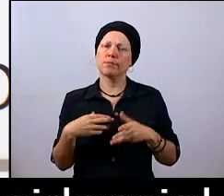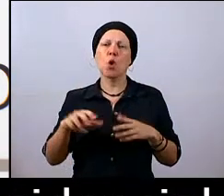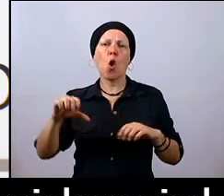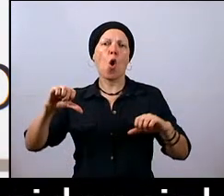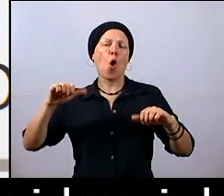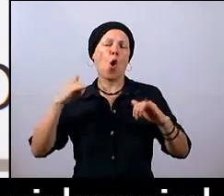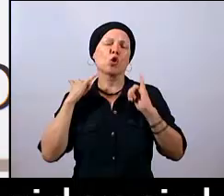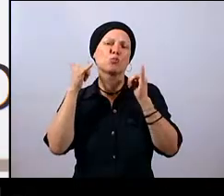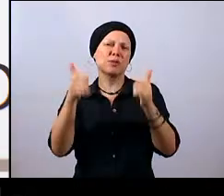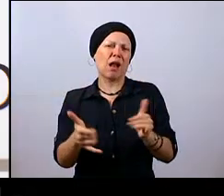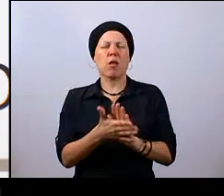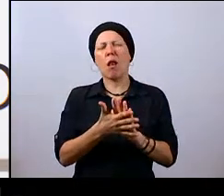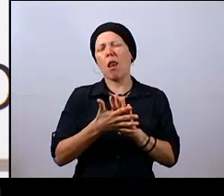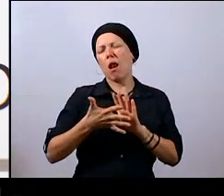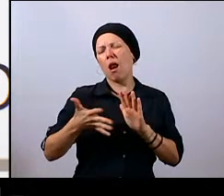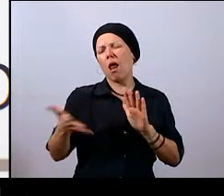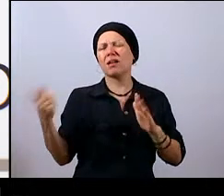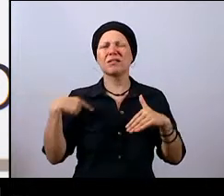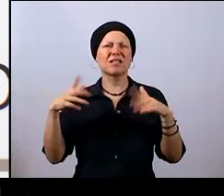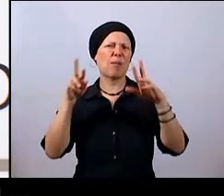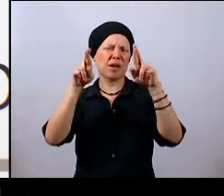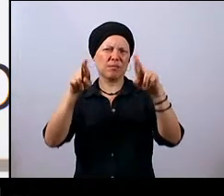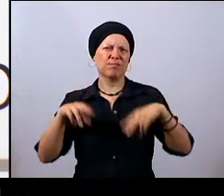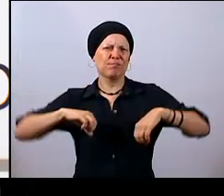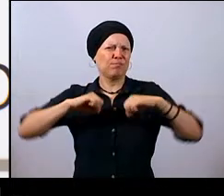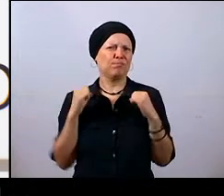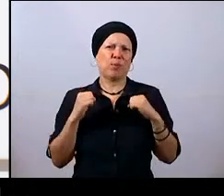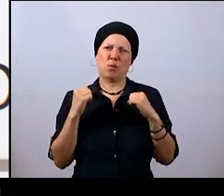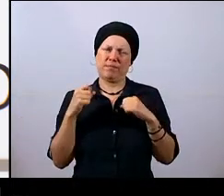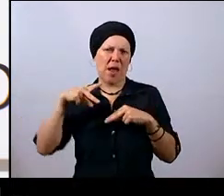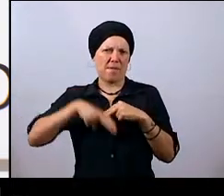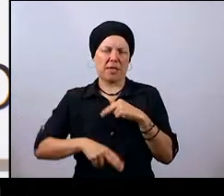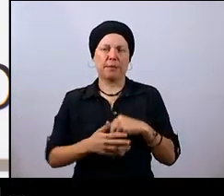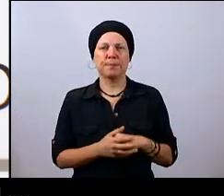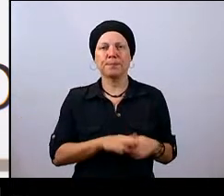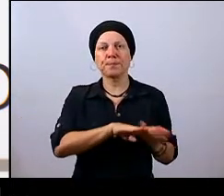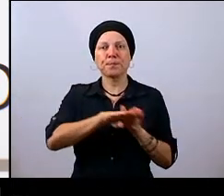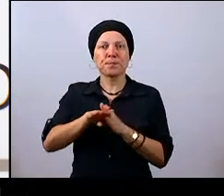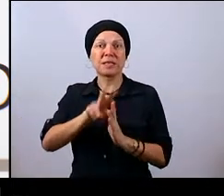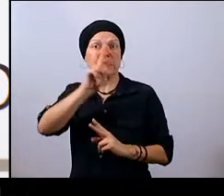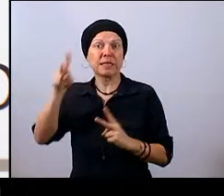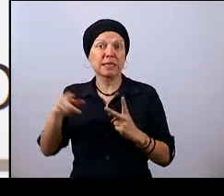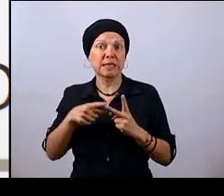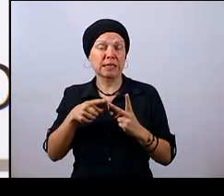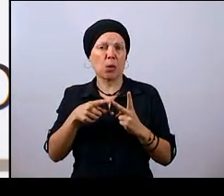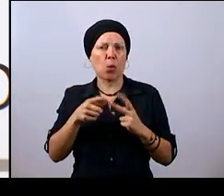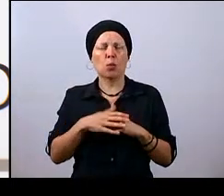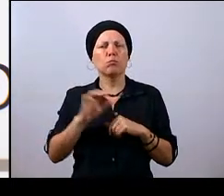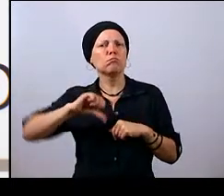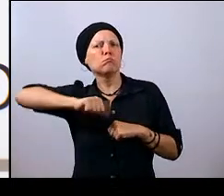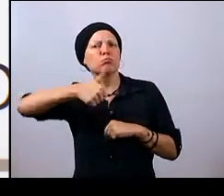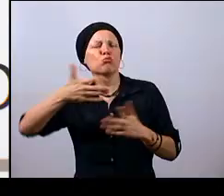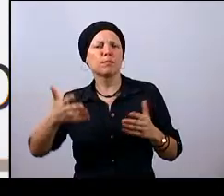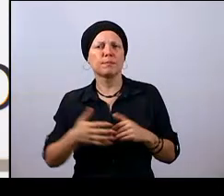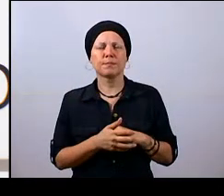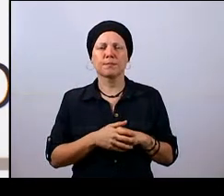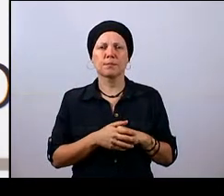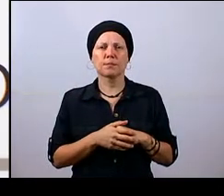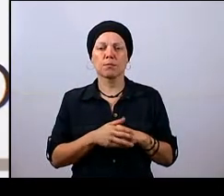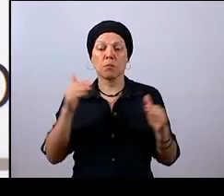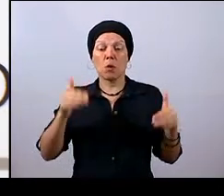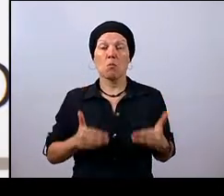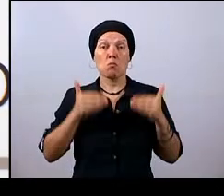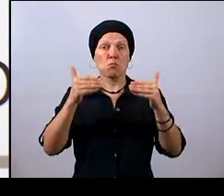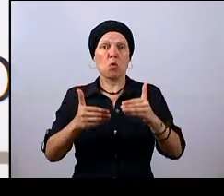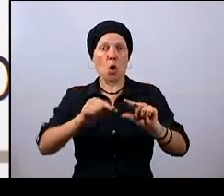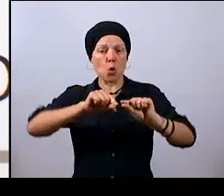hospitalización prolongada y a la institucionalización. En segundo lugar, se ha aprobado la prórroga del